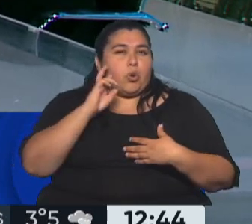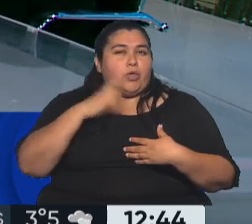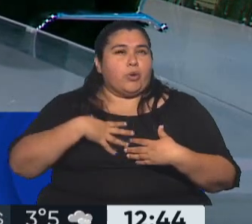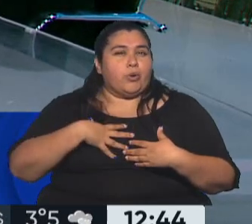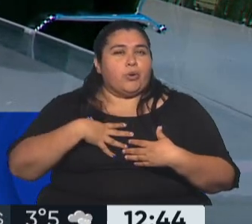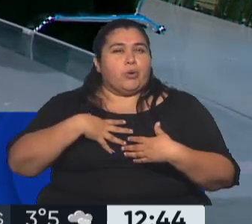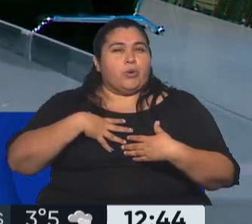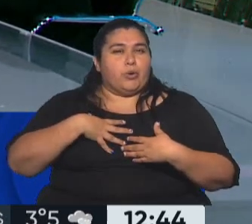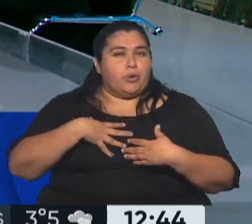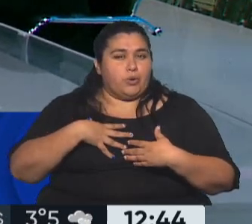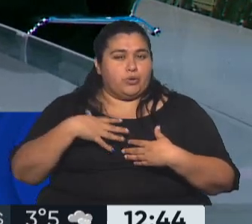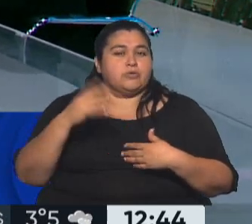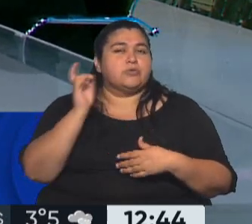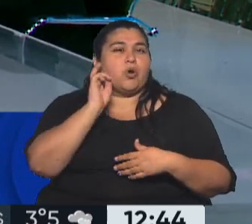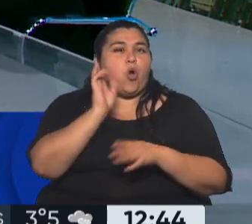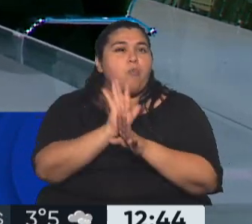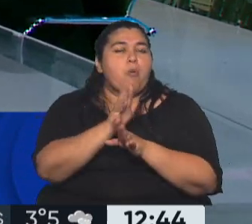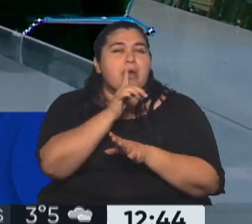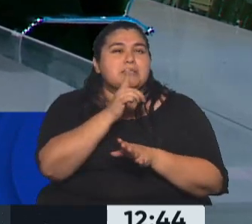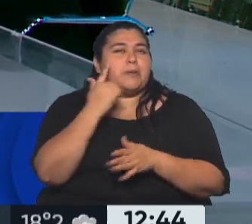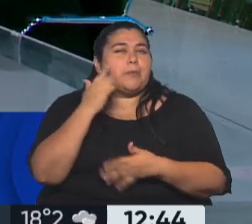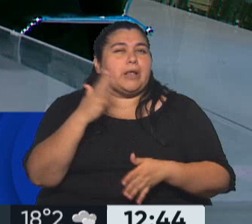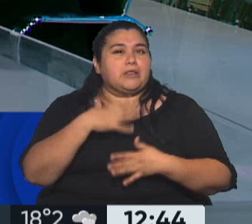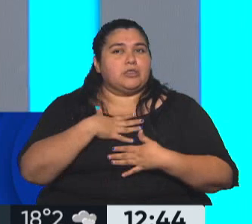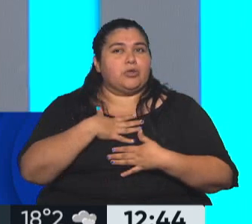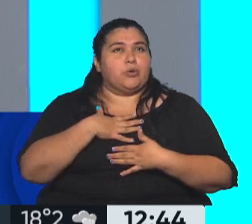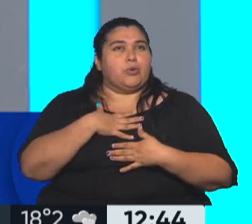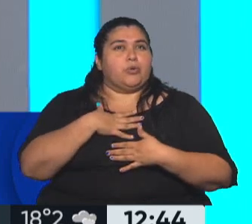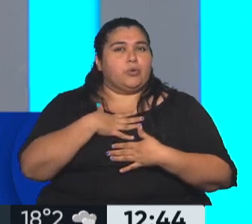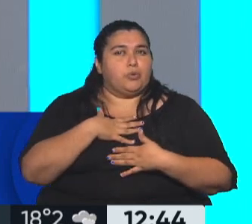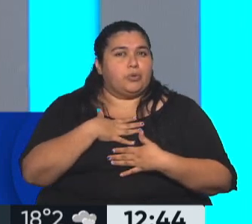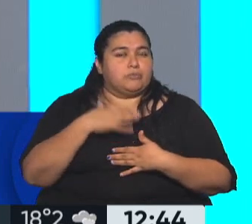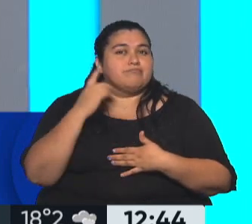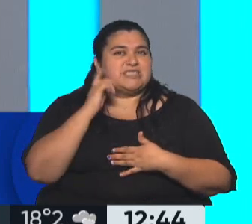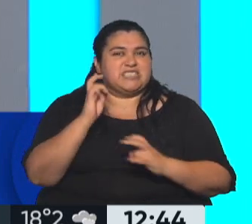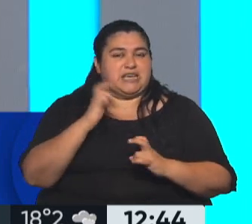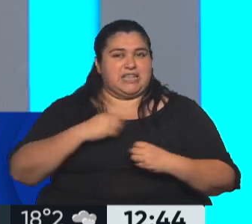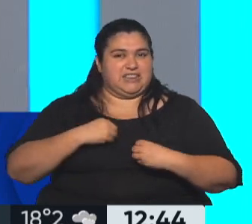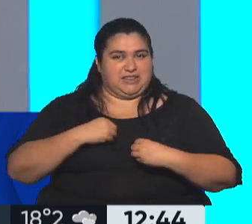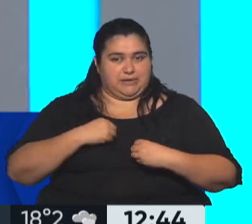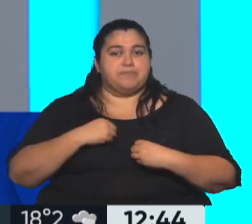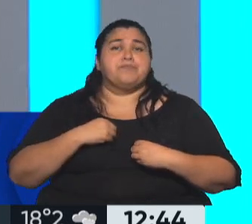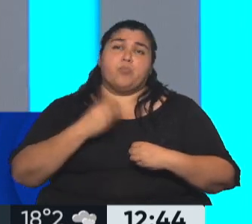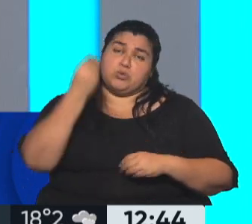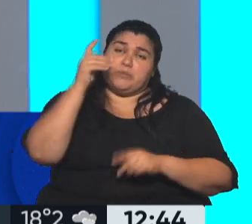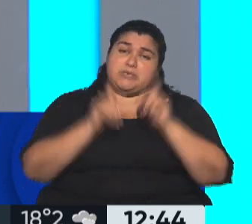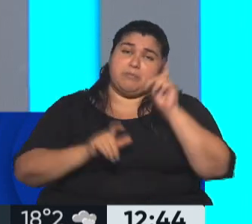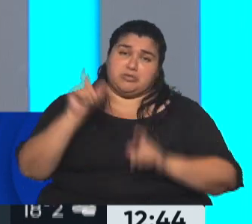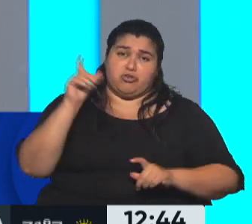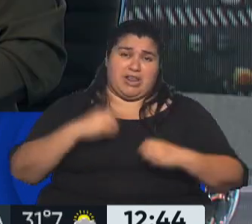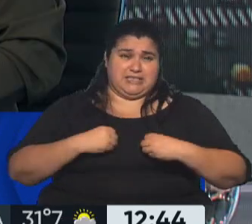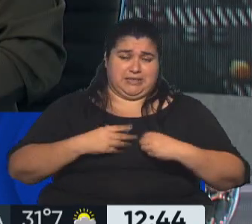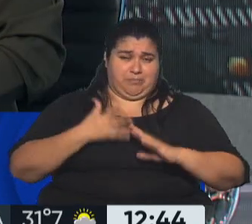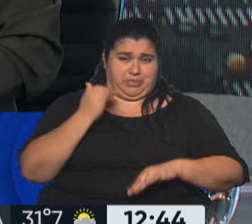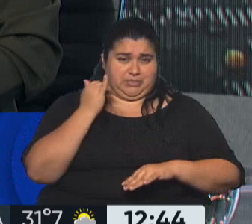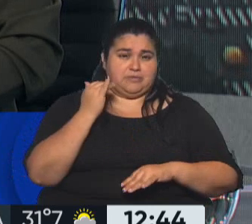que produce como un silbido. Bueno, ese silbido a veces los pacientes los escuchan y muchas veces sibilancia, ¿no se